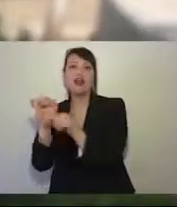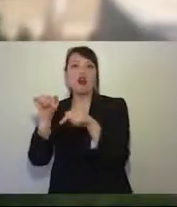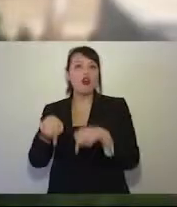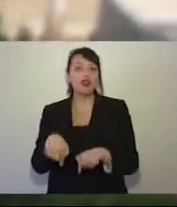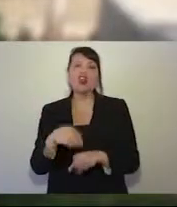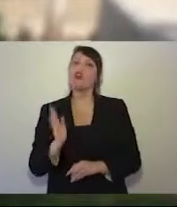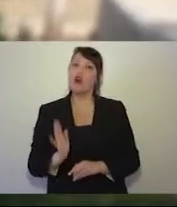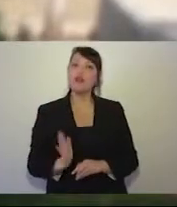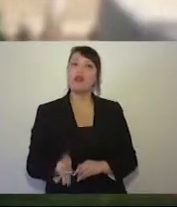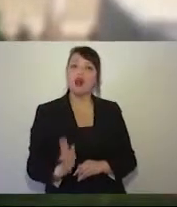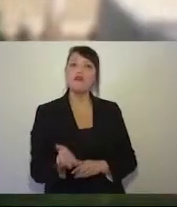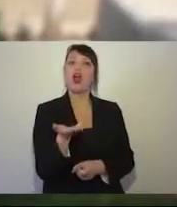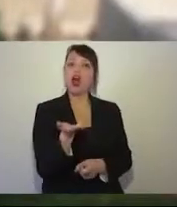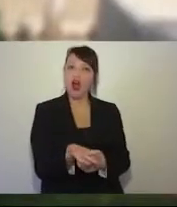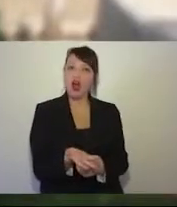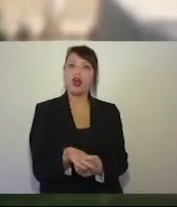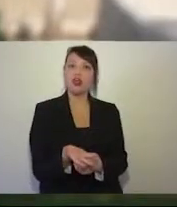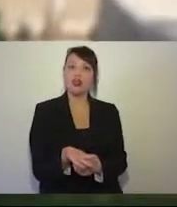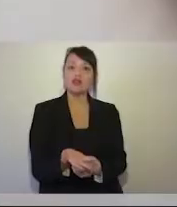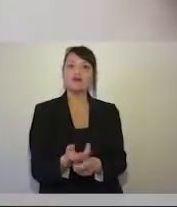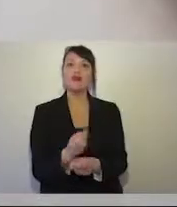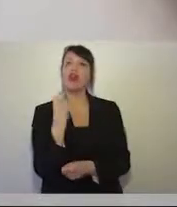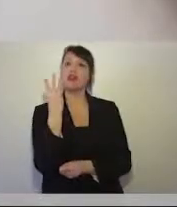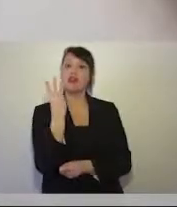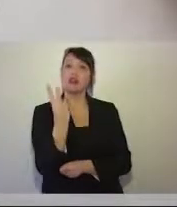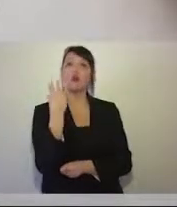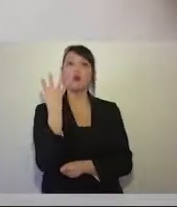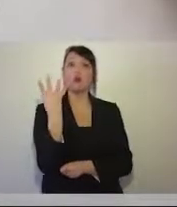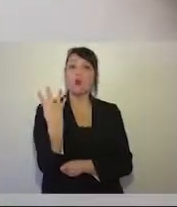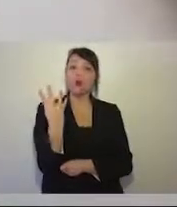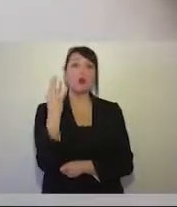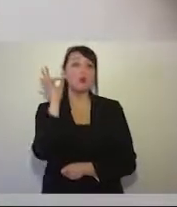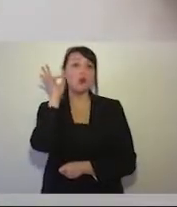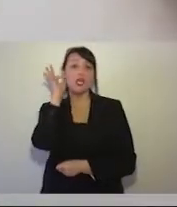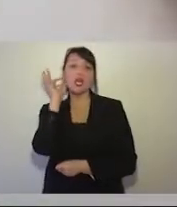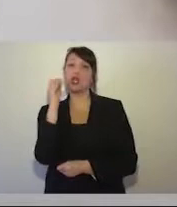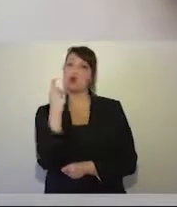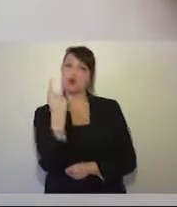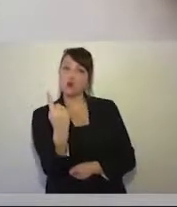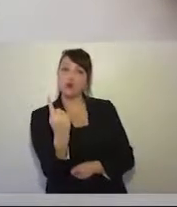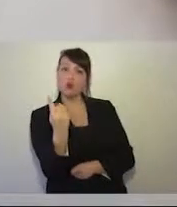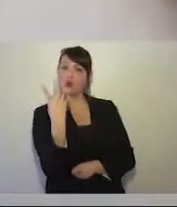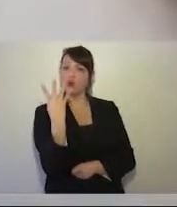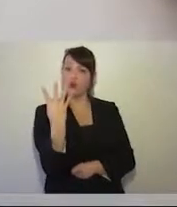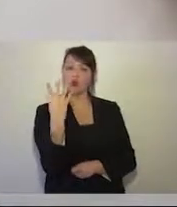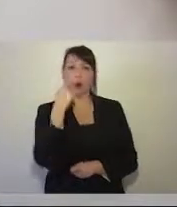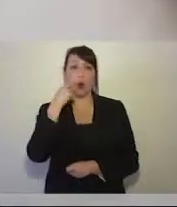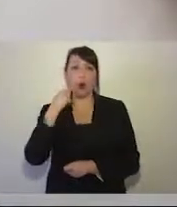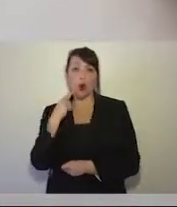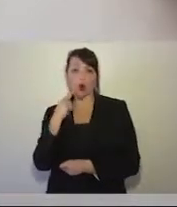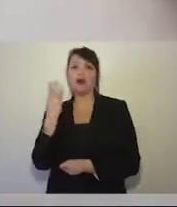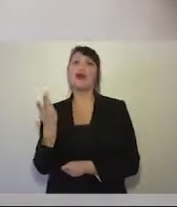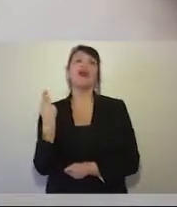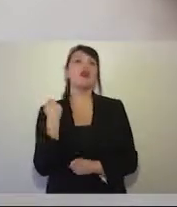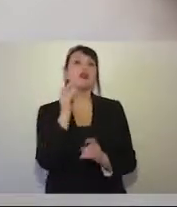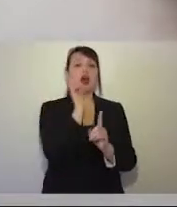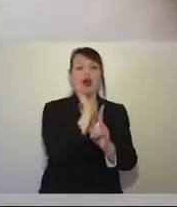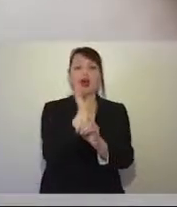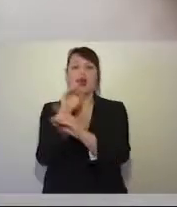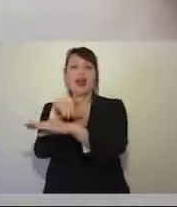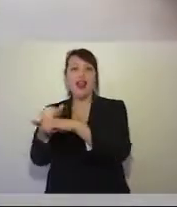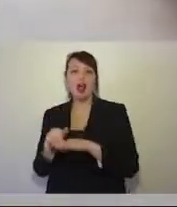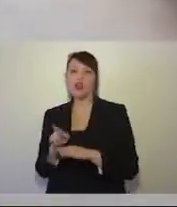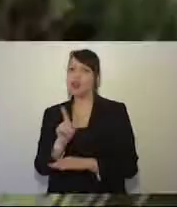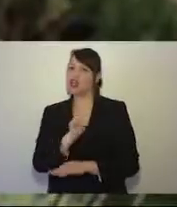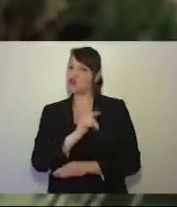calle. Hoy, todavía, sí. 3 de cada 4 mujeres y 1 de cada 4 hombres es